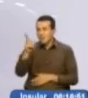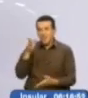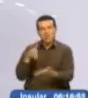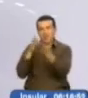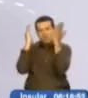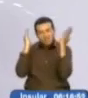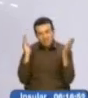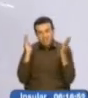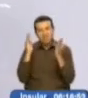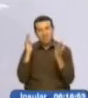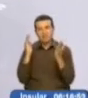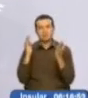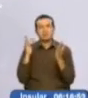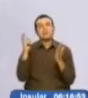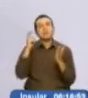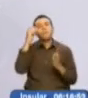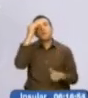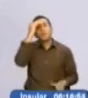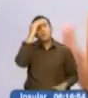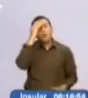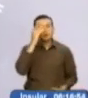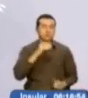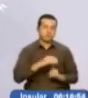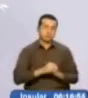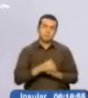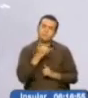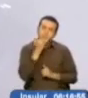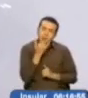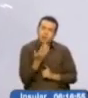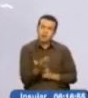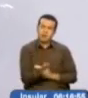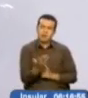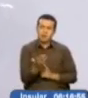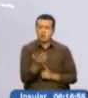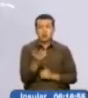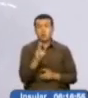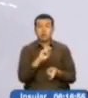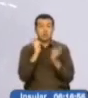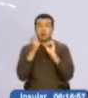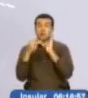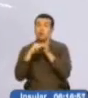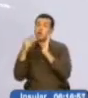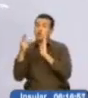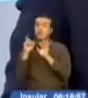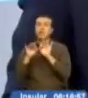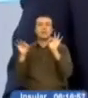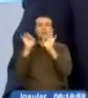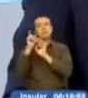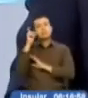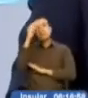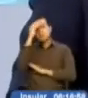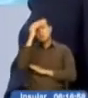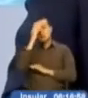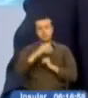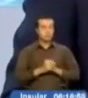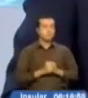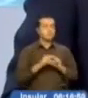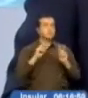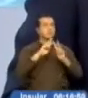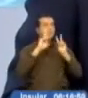¿no? Necesitamos educación. No podemos asimilar esta transformación tecnológica sin educación. Pero este es un